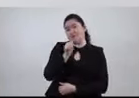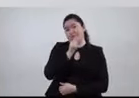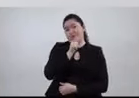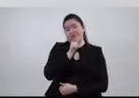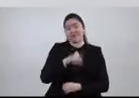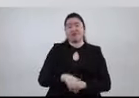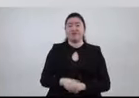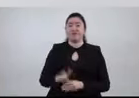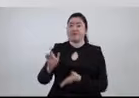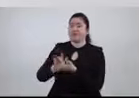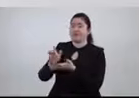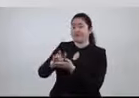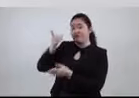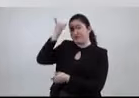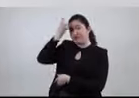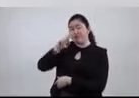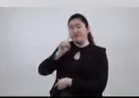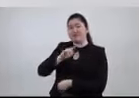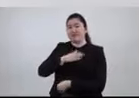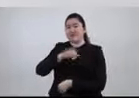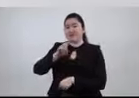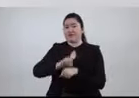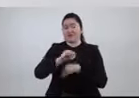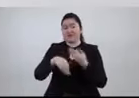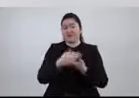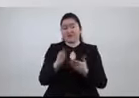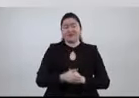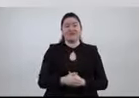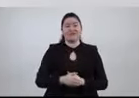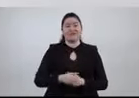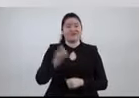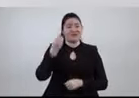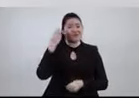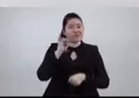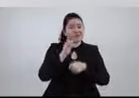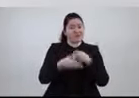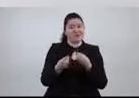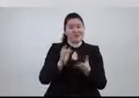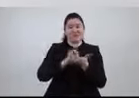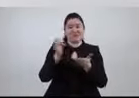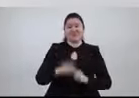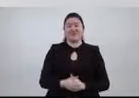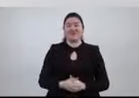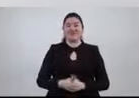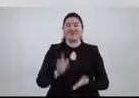días a todos. Concluimos con la conferencia. Muchas gracias. Gracias.